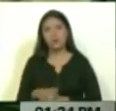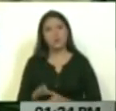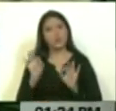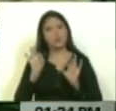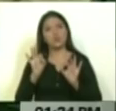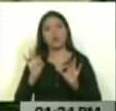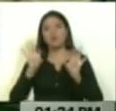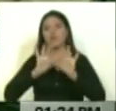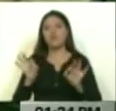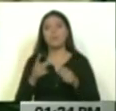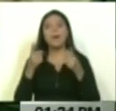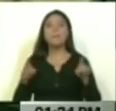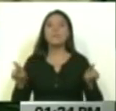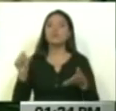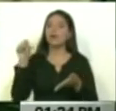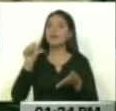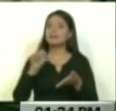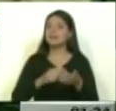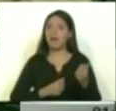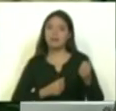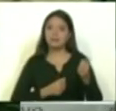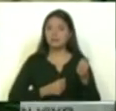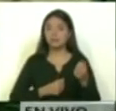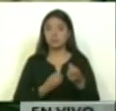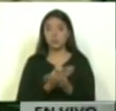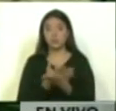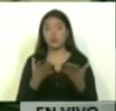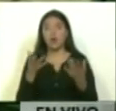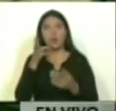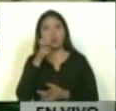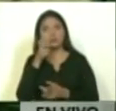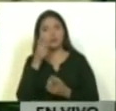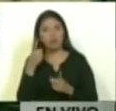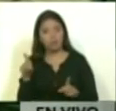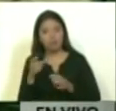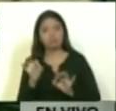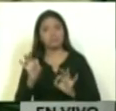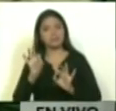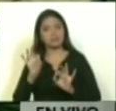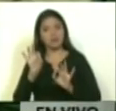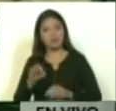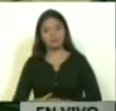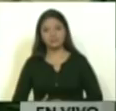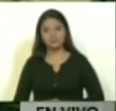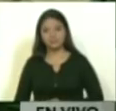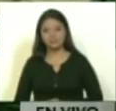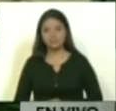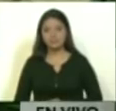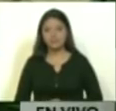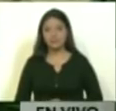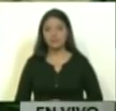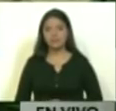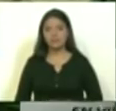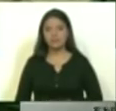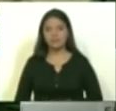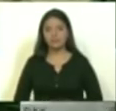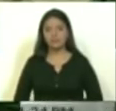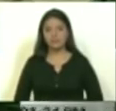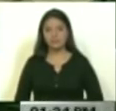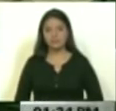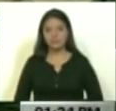Caribe, sin lugar a dudas, que le aportó una sonoridad especial. Los coros,